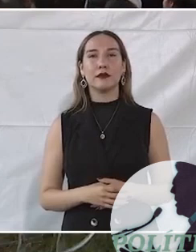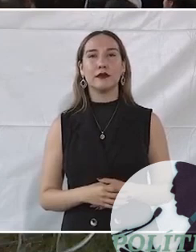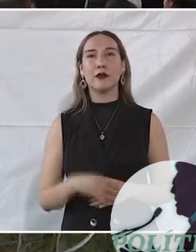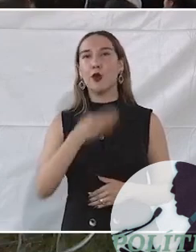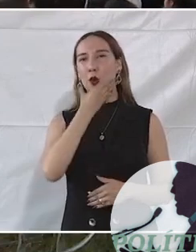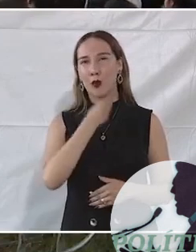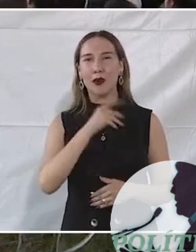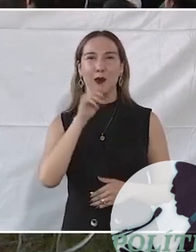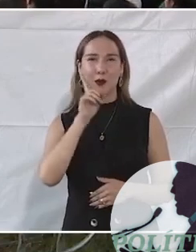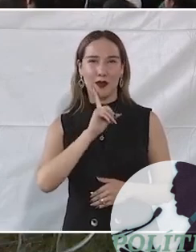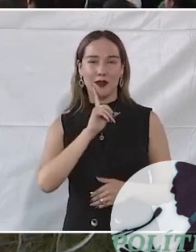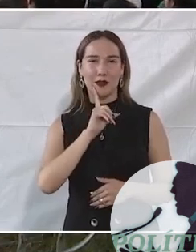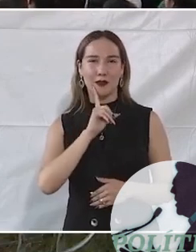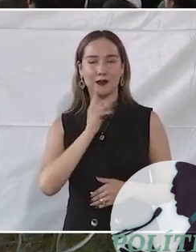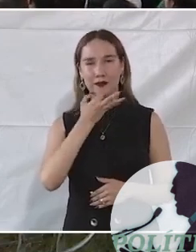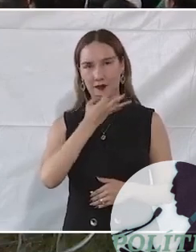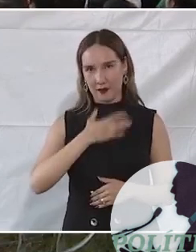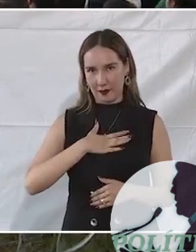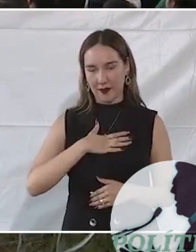Texas, decían